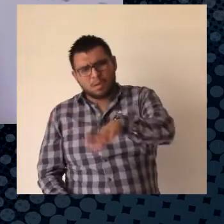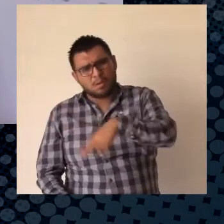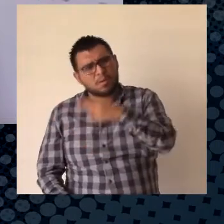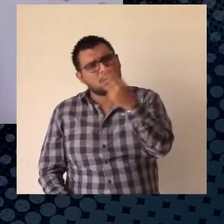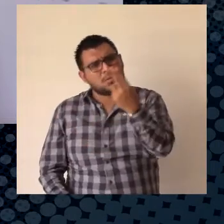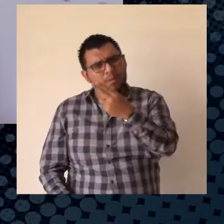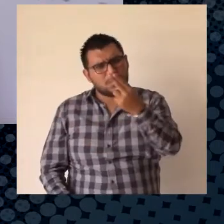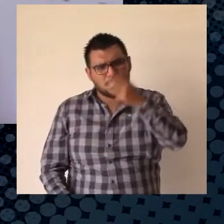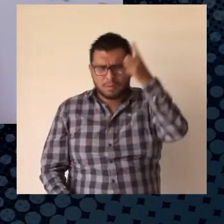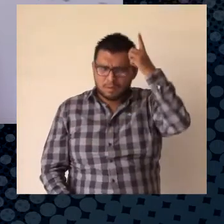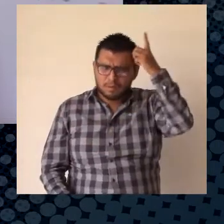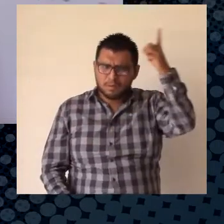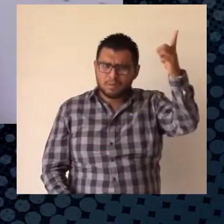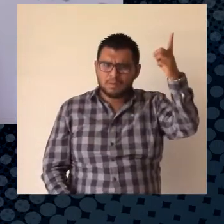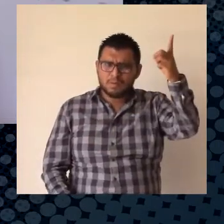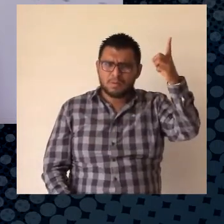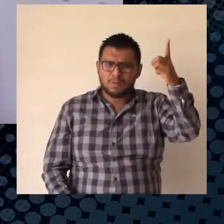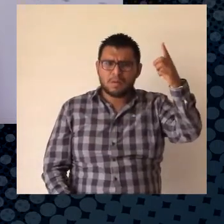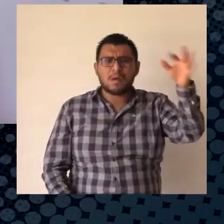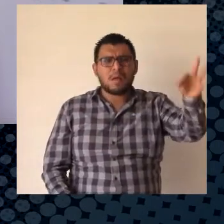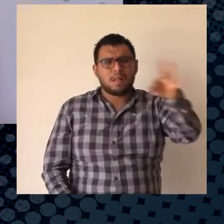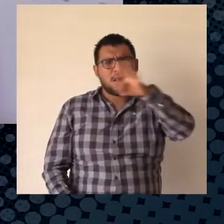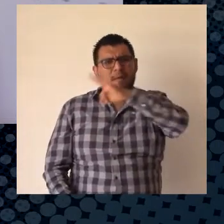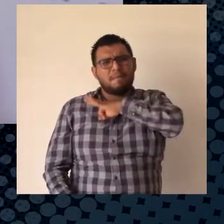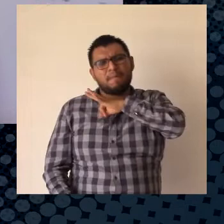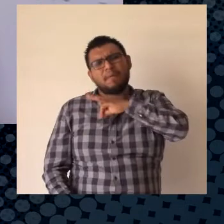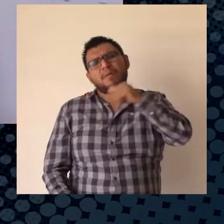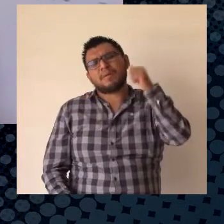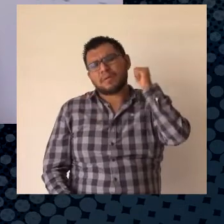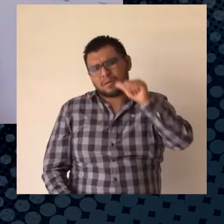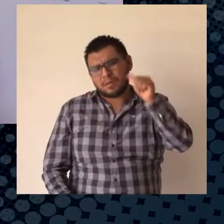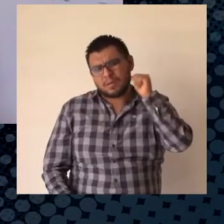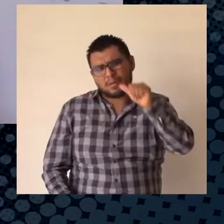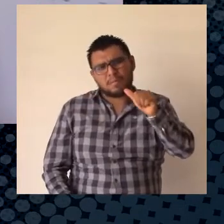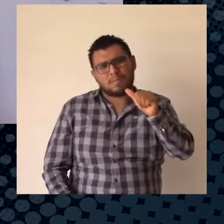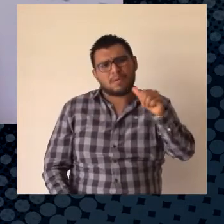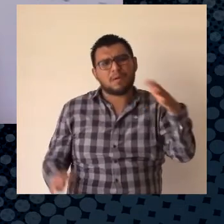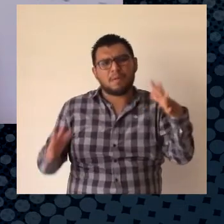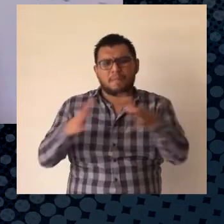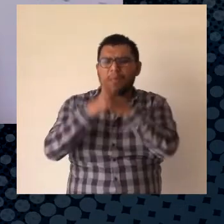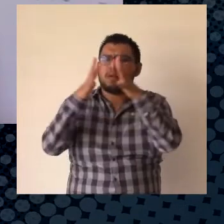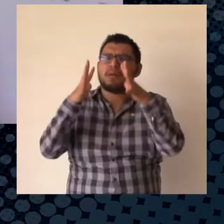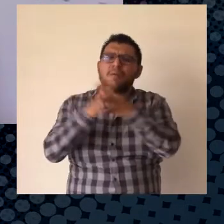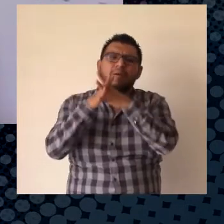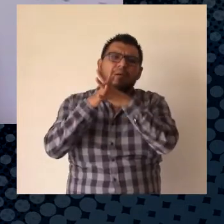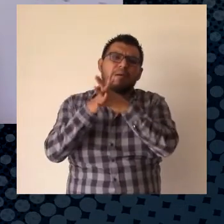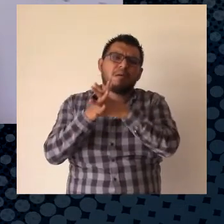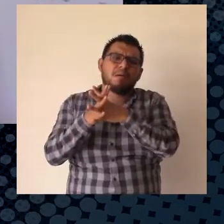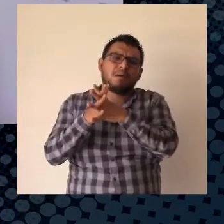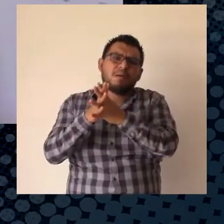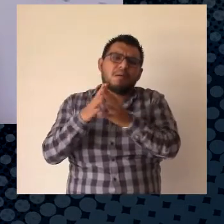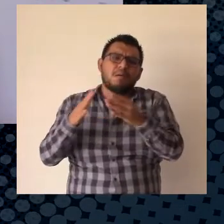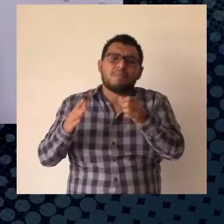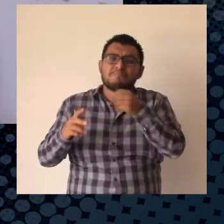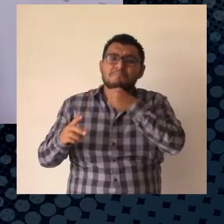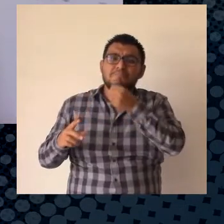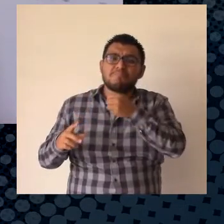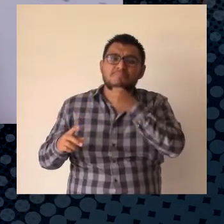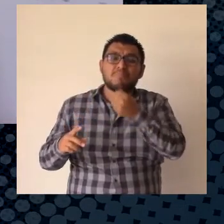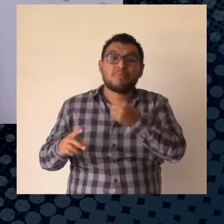la práctica en la fe viva, decíamos, no solo es no murmurar, sino ahora